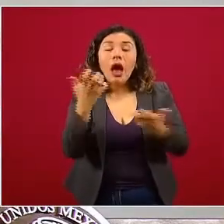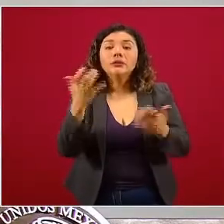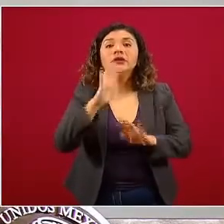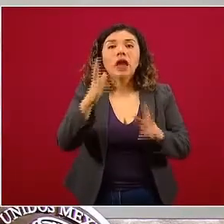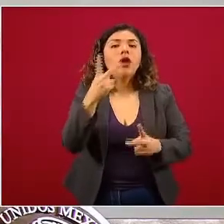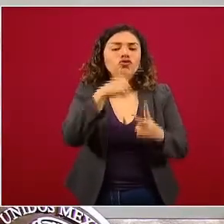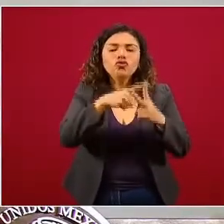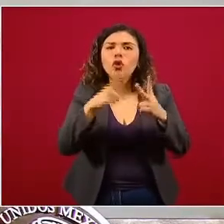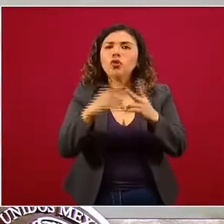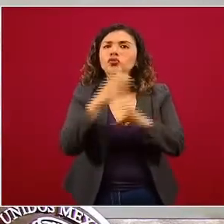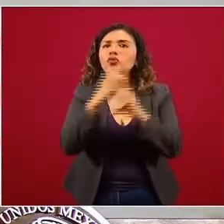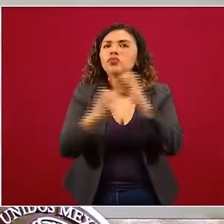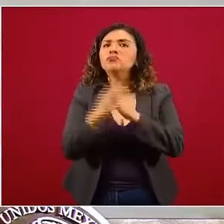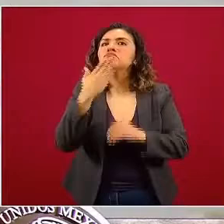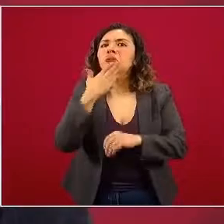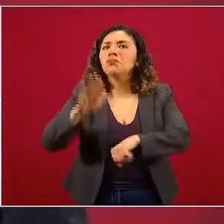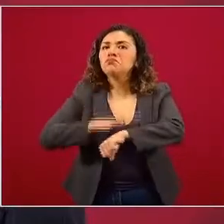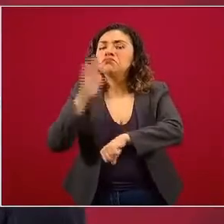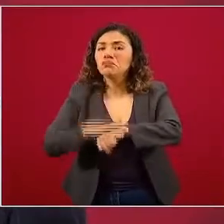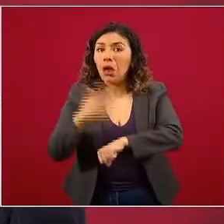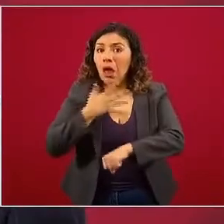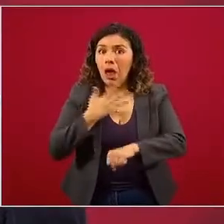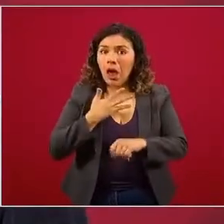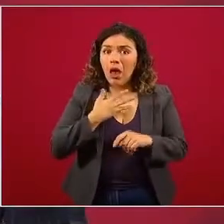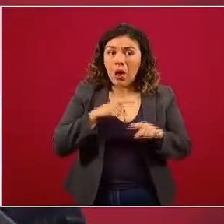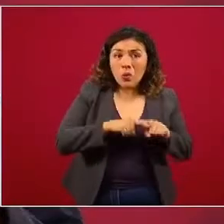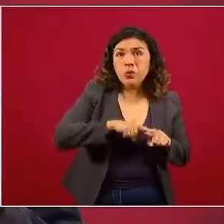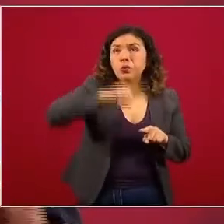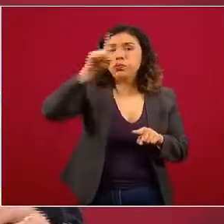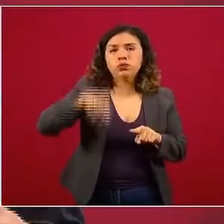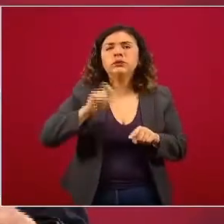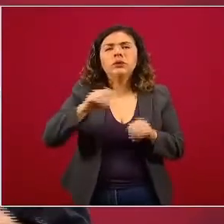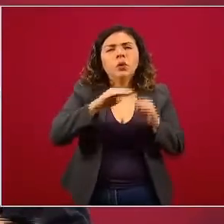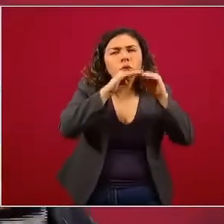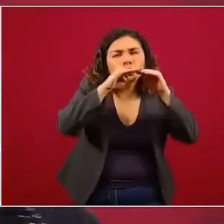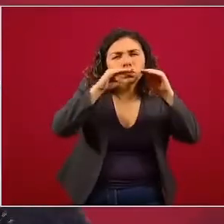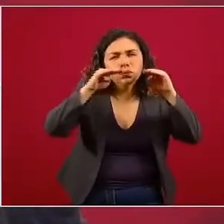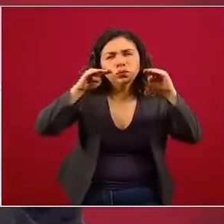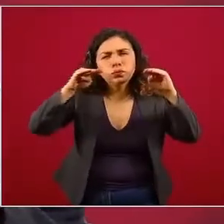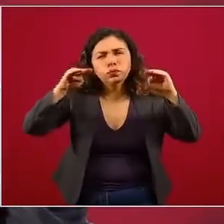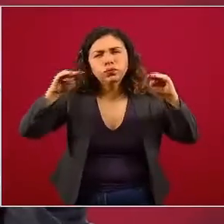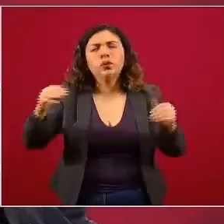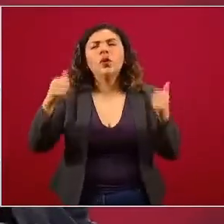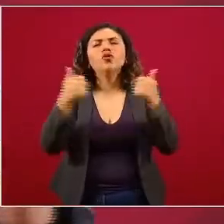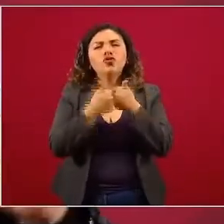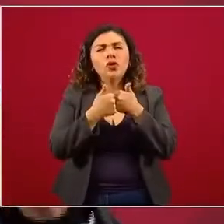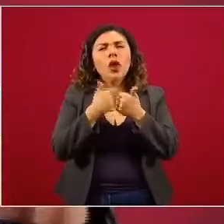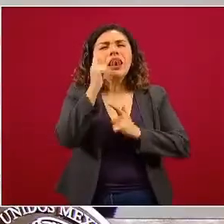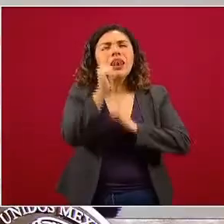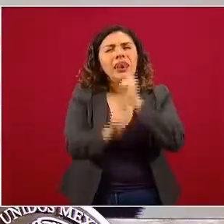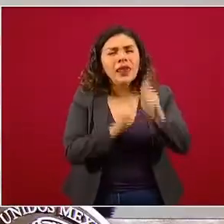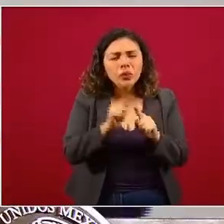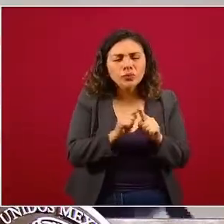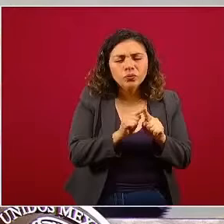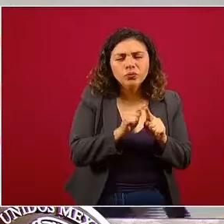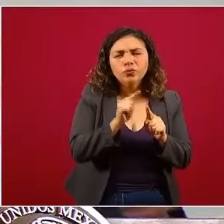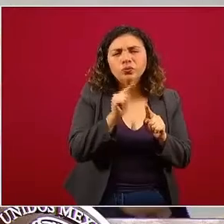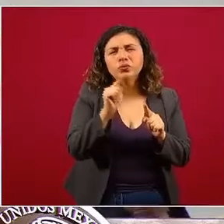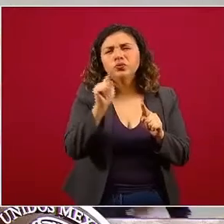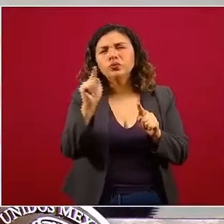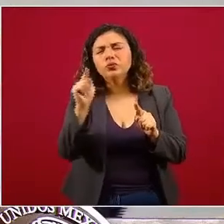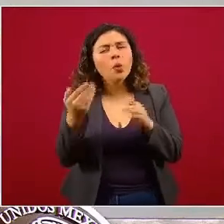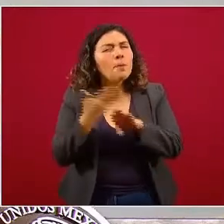los 2 objetivos. Hemos tenido una curva epidémica plana, plana quiere decir con un ascenso lento,